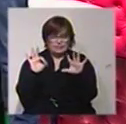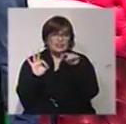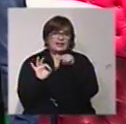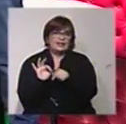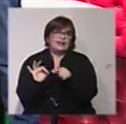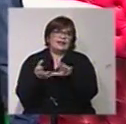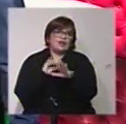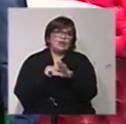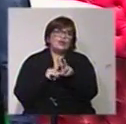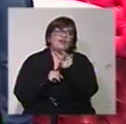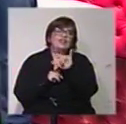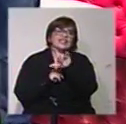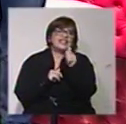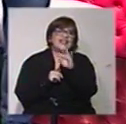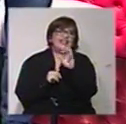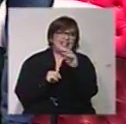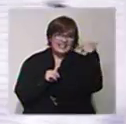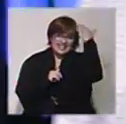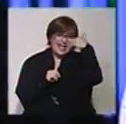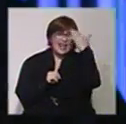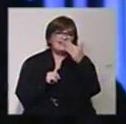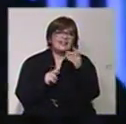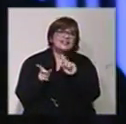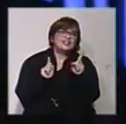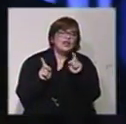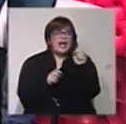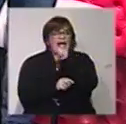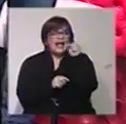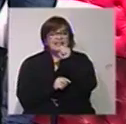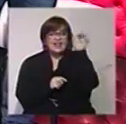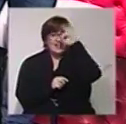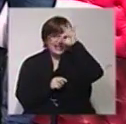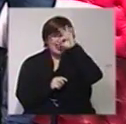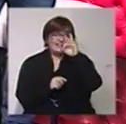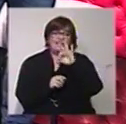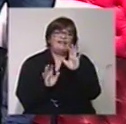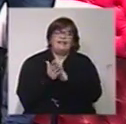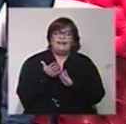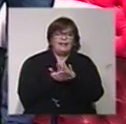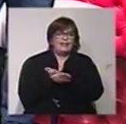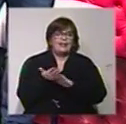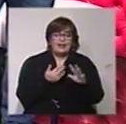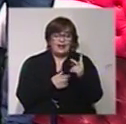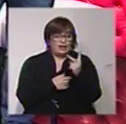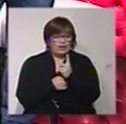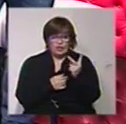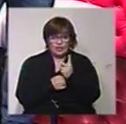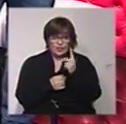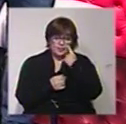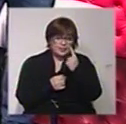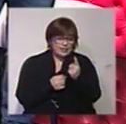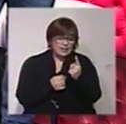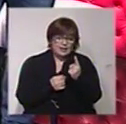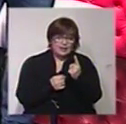eso Villa Teresa, Arabia Saudita, ¿eh? Sí, si no fuera por Robbie Williams, era como tal, ¿no? No. Los dos rivales, si vos los ves